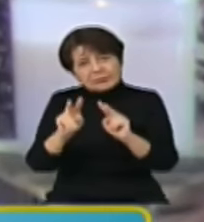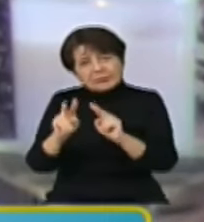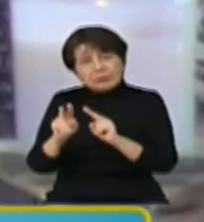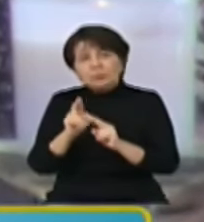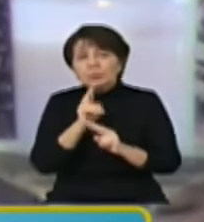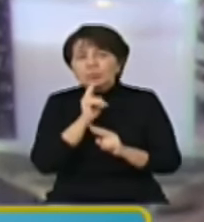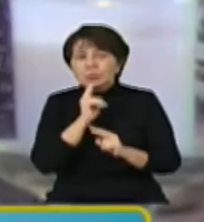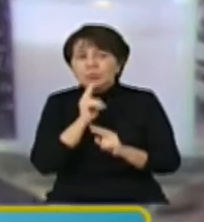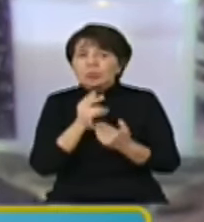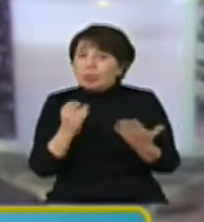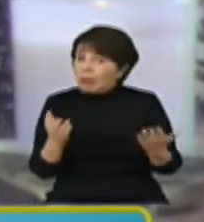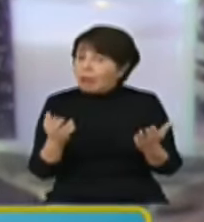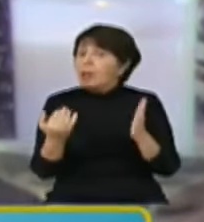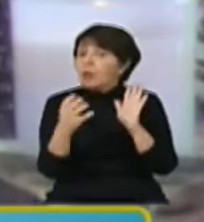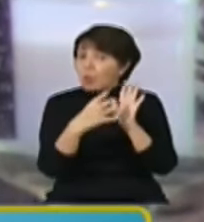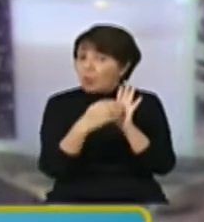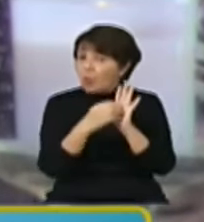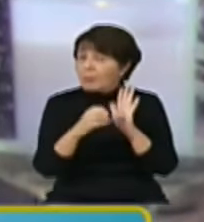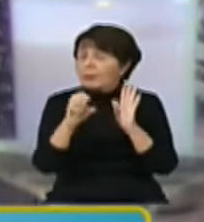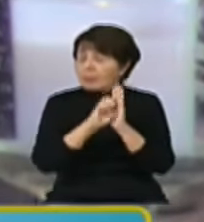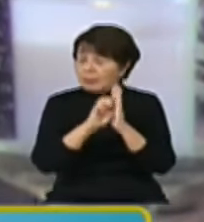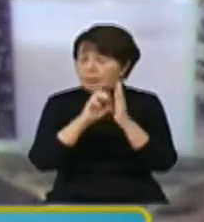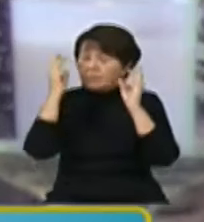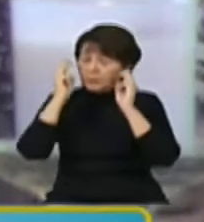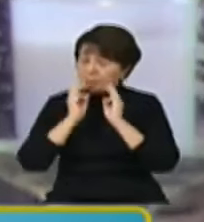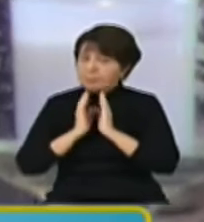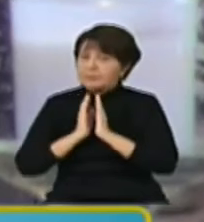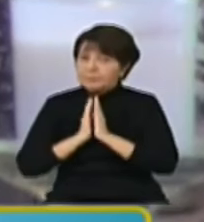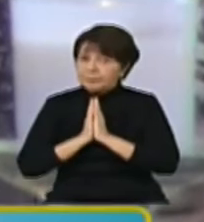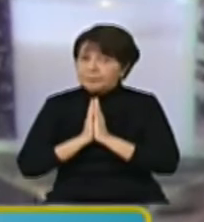La mirada de su patrona, la Virgen de Suyapa,